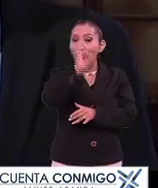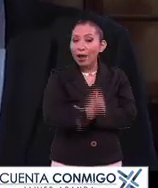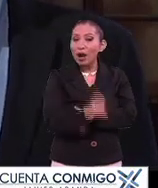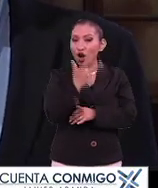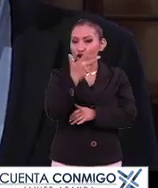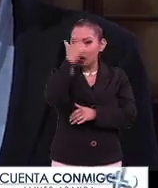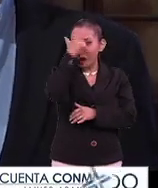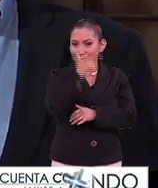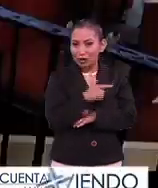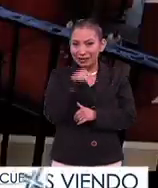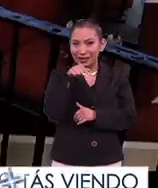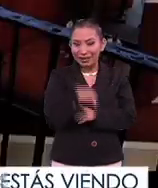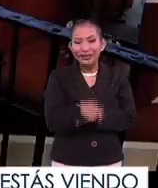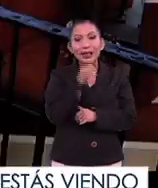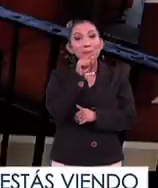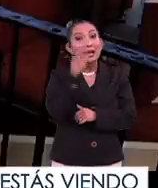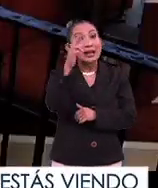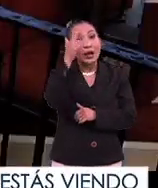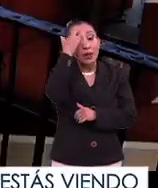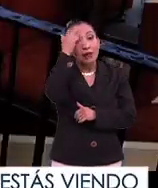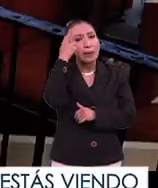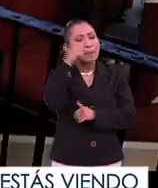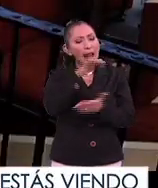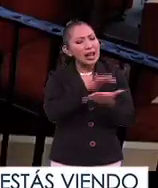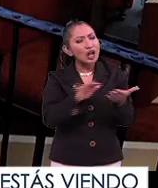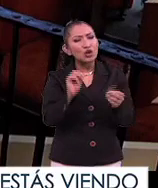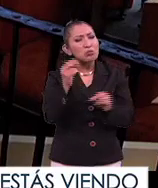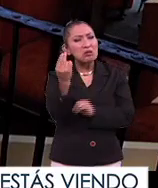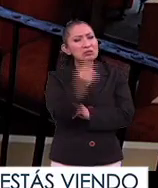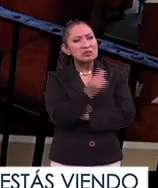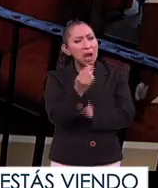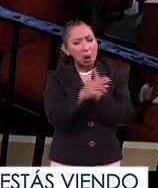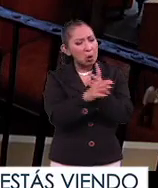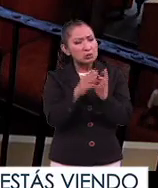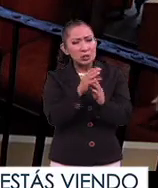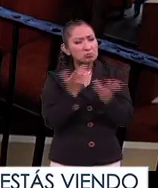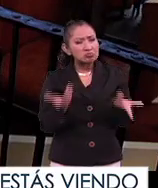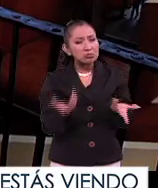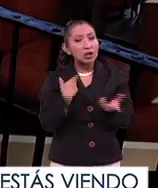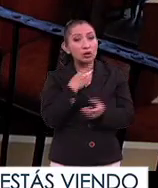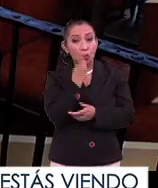jueves a las 8 de la noche y también recuerde que para leer no se necesitan muchas